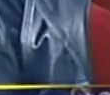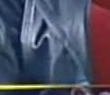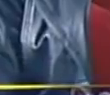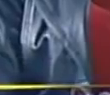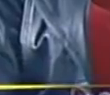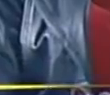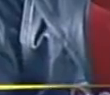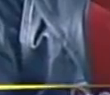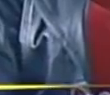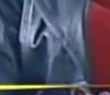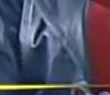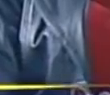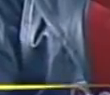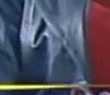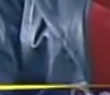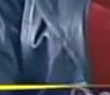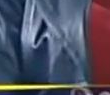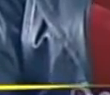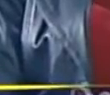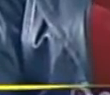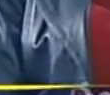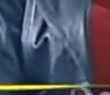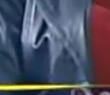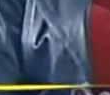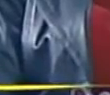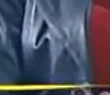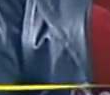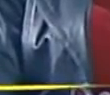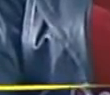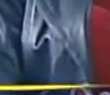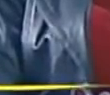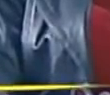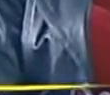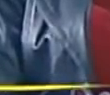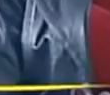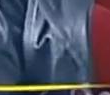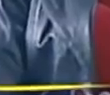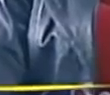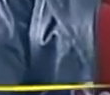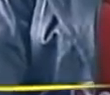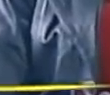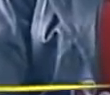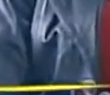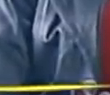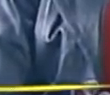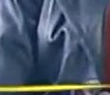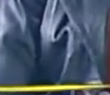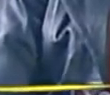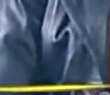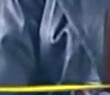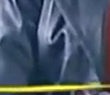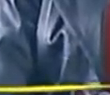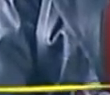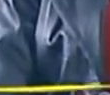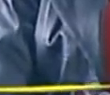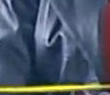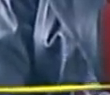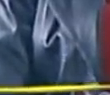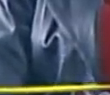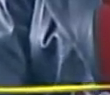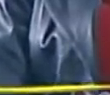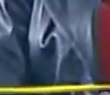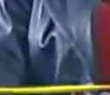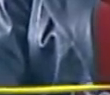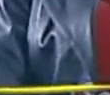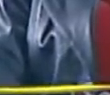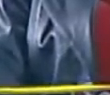gobernar y responderle al pueblo, al que votó por nosotros, al que votó contra nosotros y al que no votó, y demostrarle a ellos